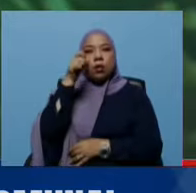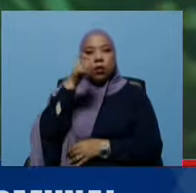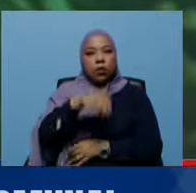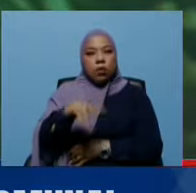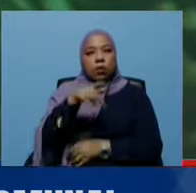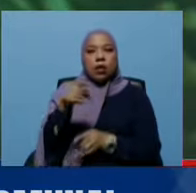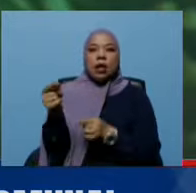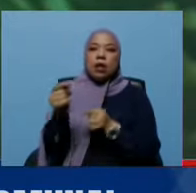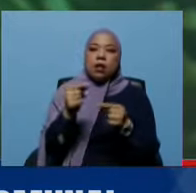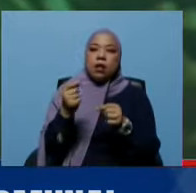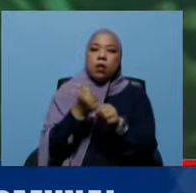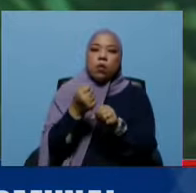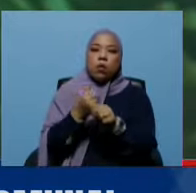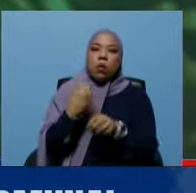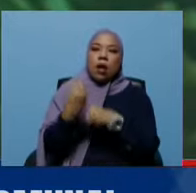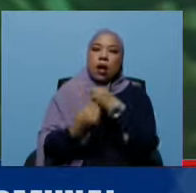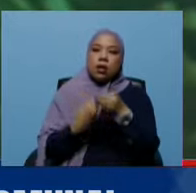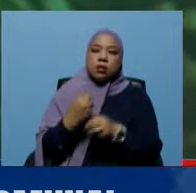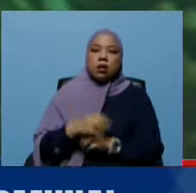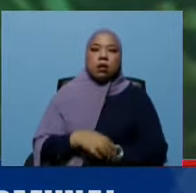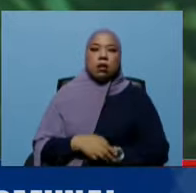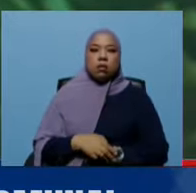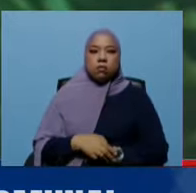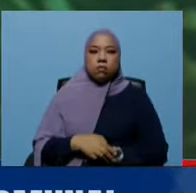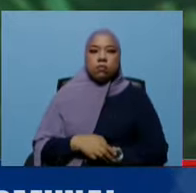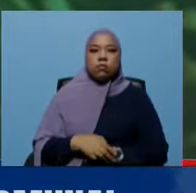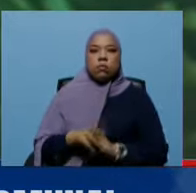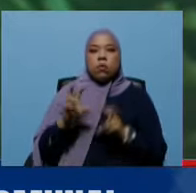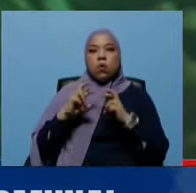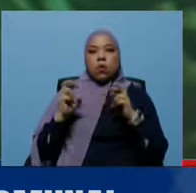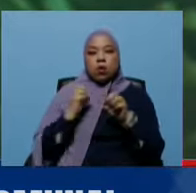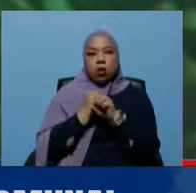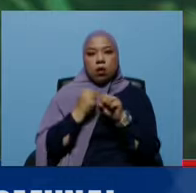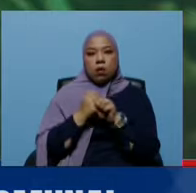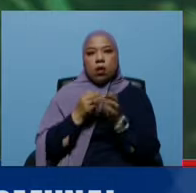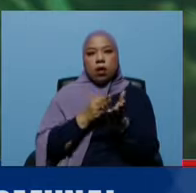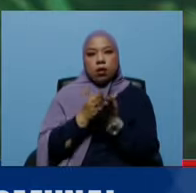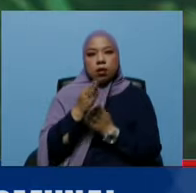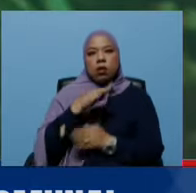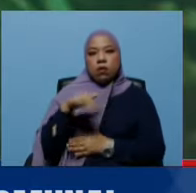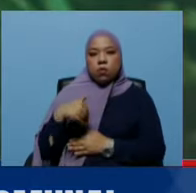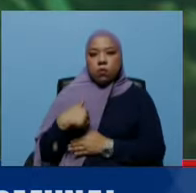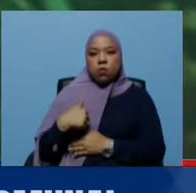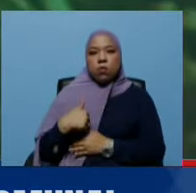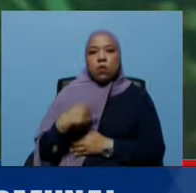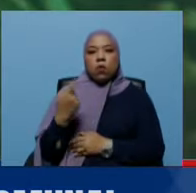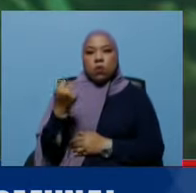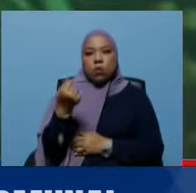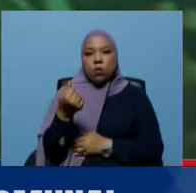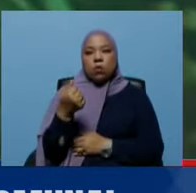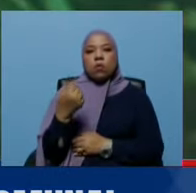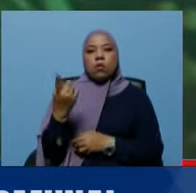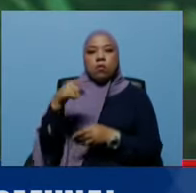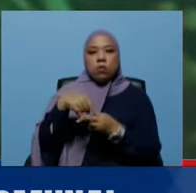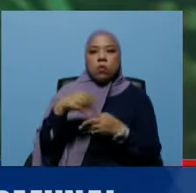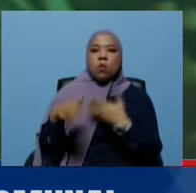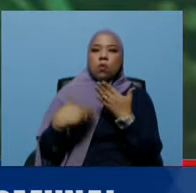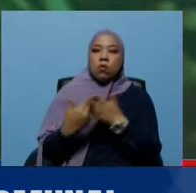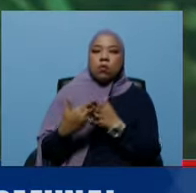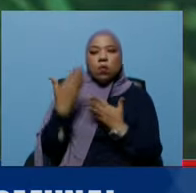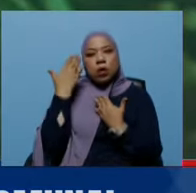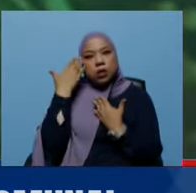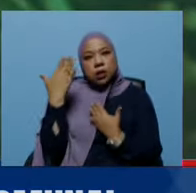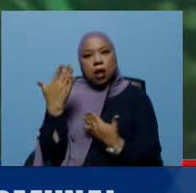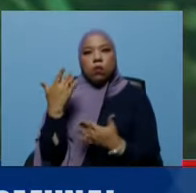Del debate que ustedes hicieron, bueno, ese es un tema clave siempre. Los precios. Carabobo, no lo habíamos